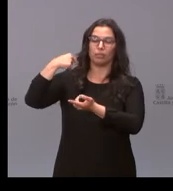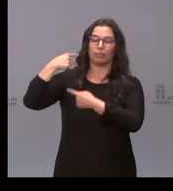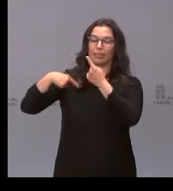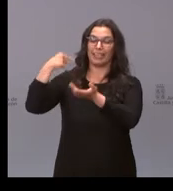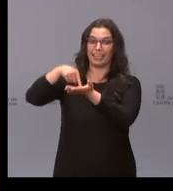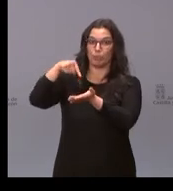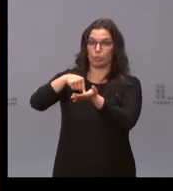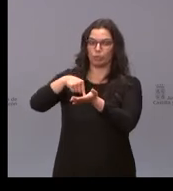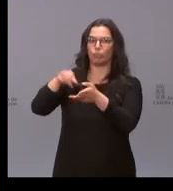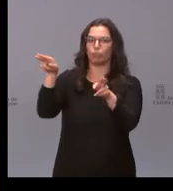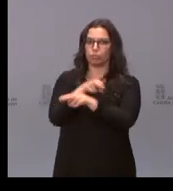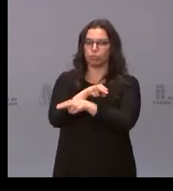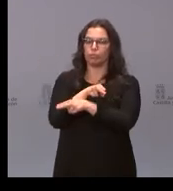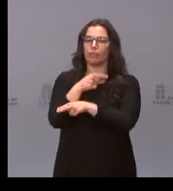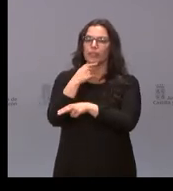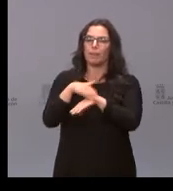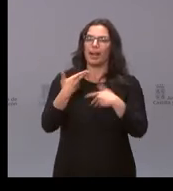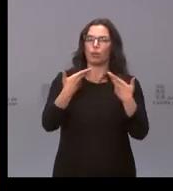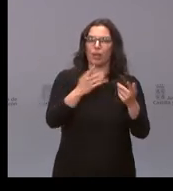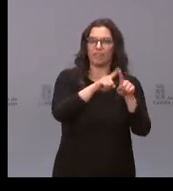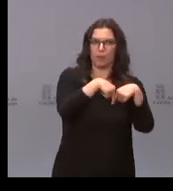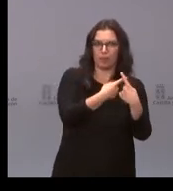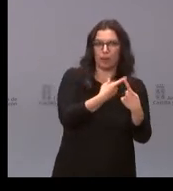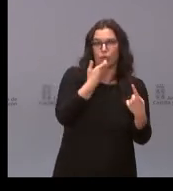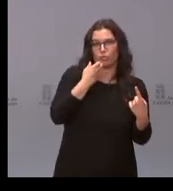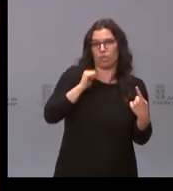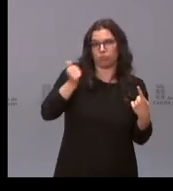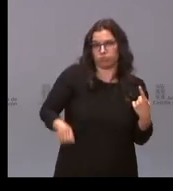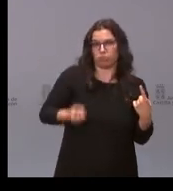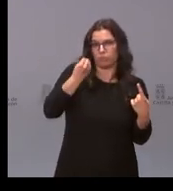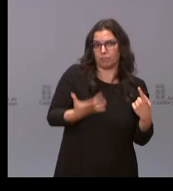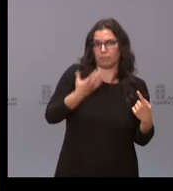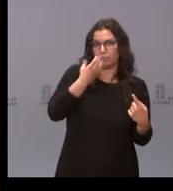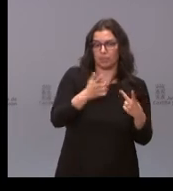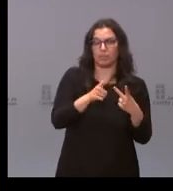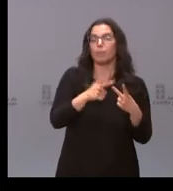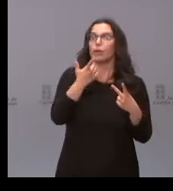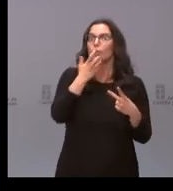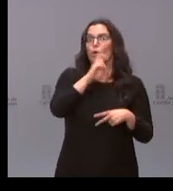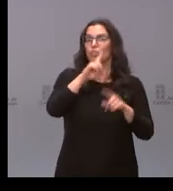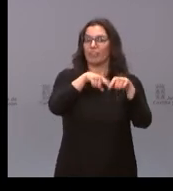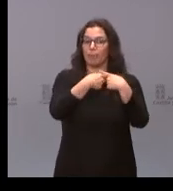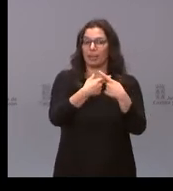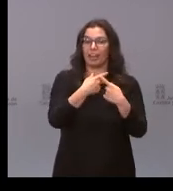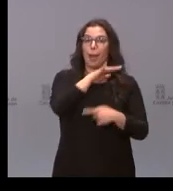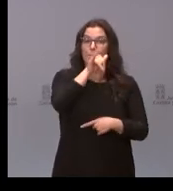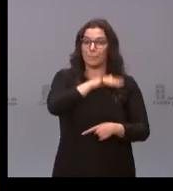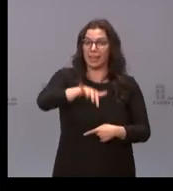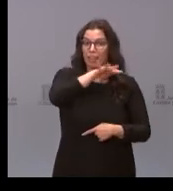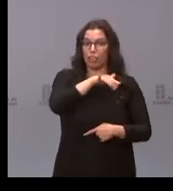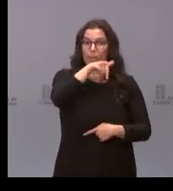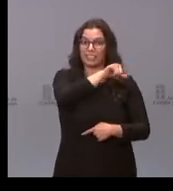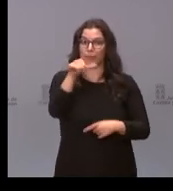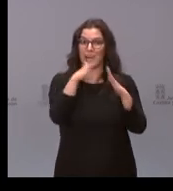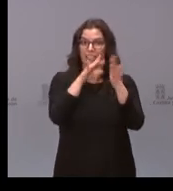desde luego que a las de mayor renta quería preguntarle por otra familia una despierto que ha sido desahuciada esta semana no sé de qué manera les